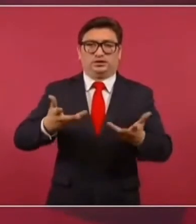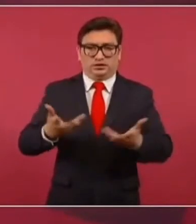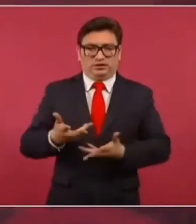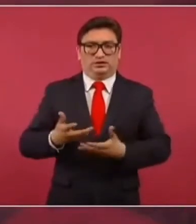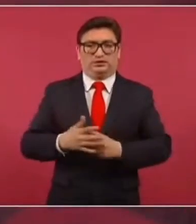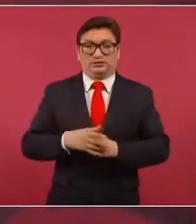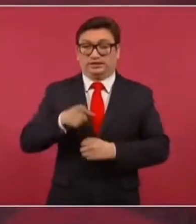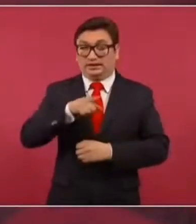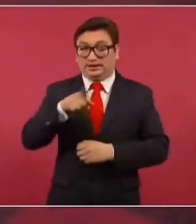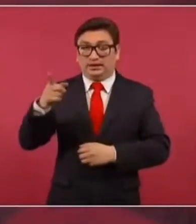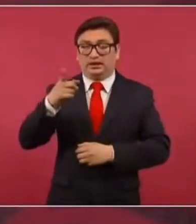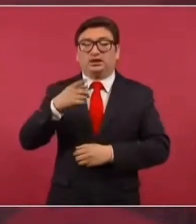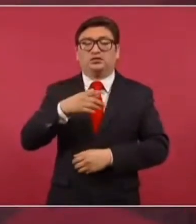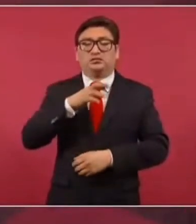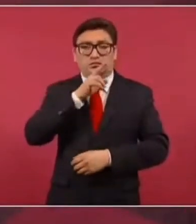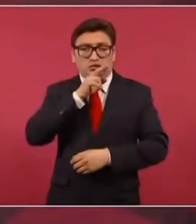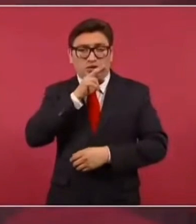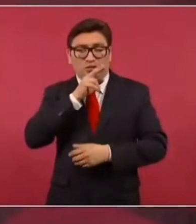se le preocupe